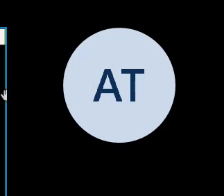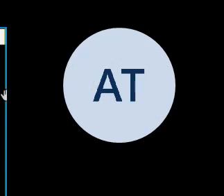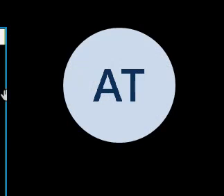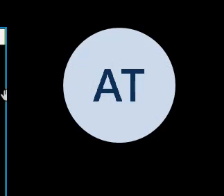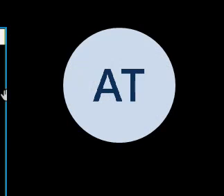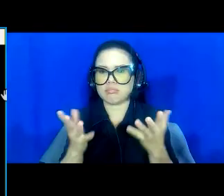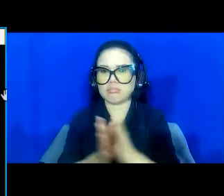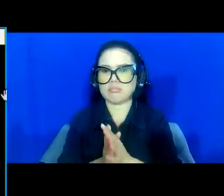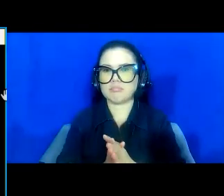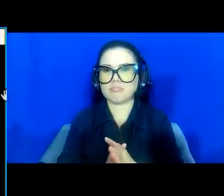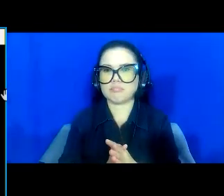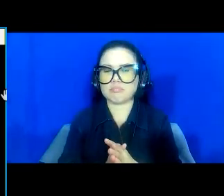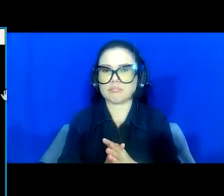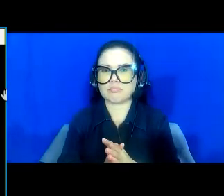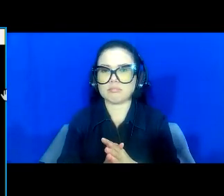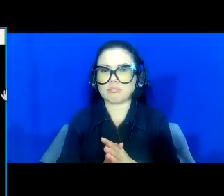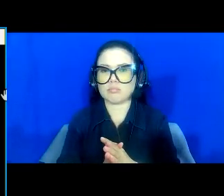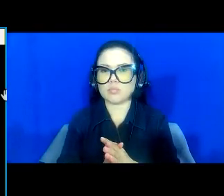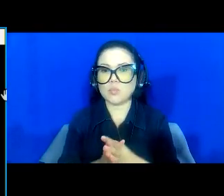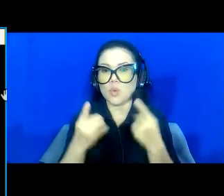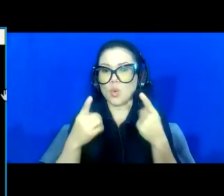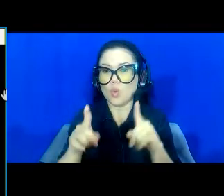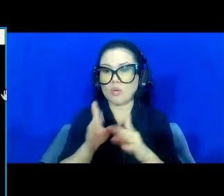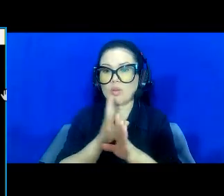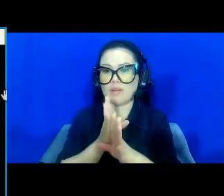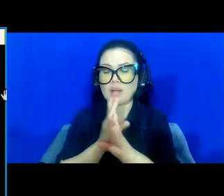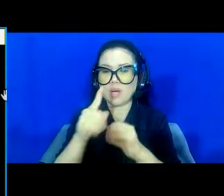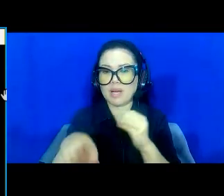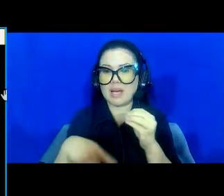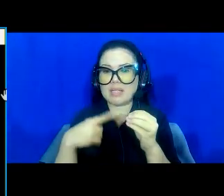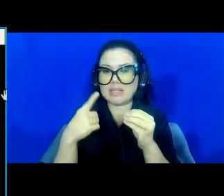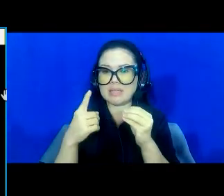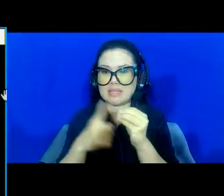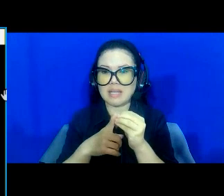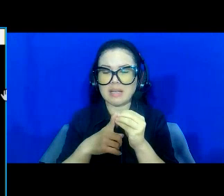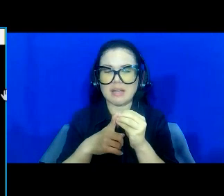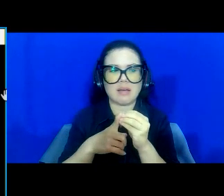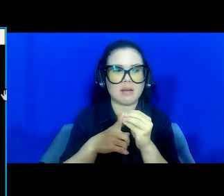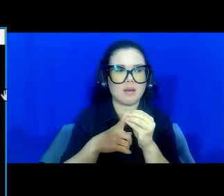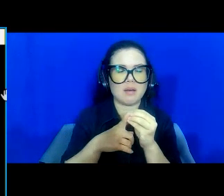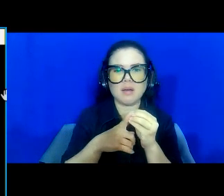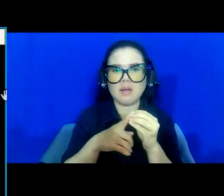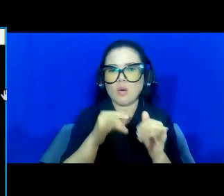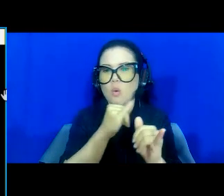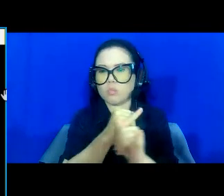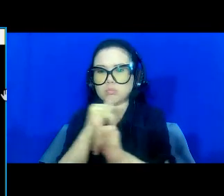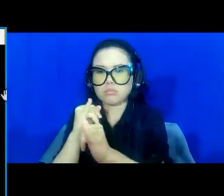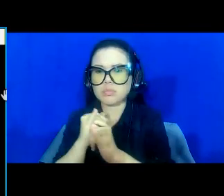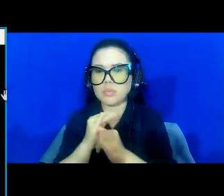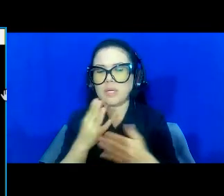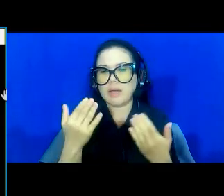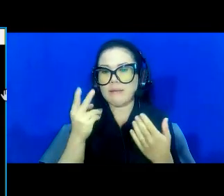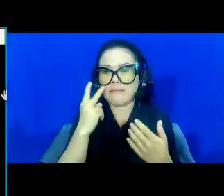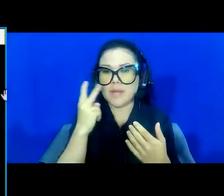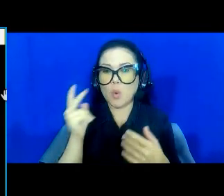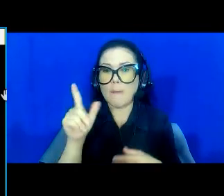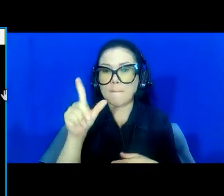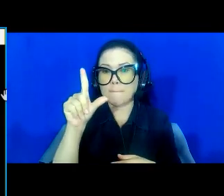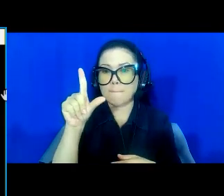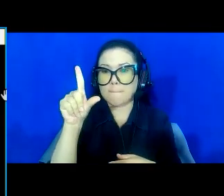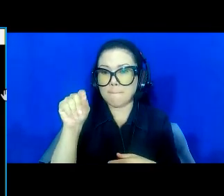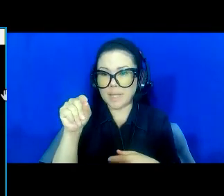este financiamiento. Cuando hablamos por tipos de entidad, vamos a ver que 20 entidades son entidades sin